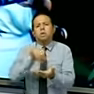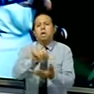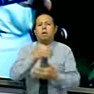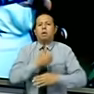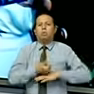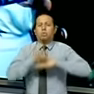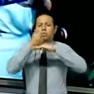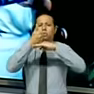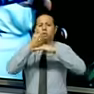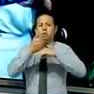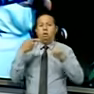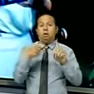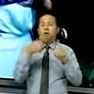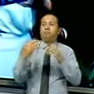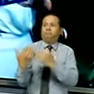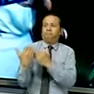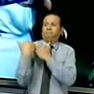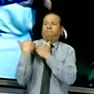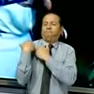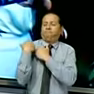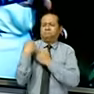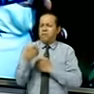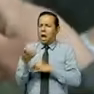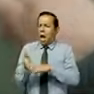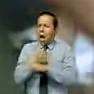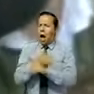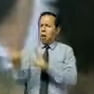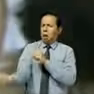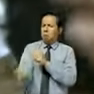de quienes lo destituyeron.